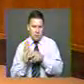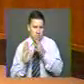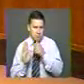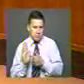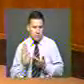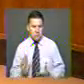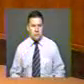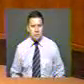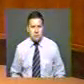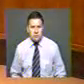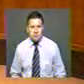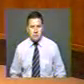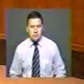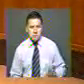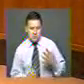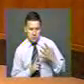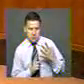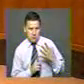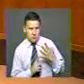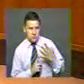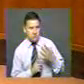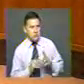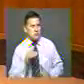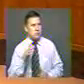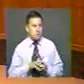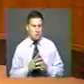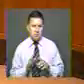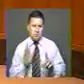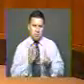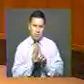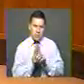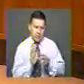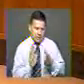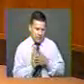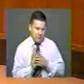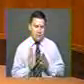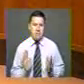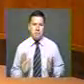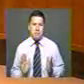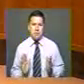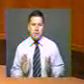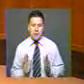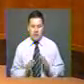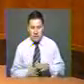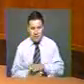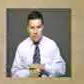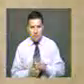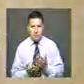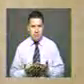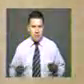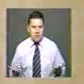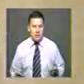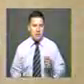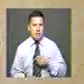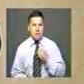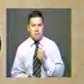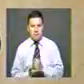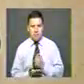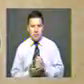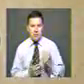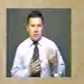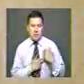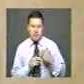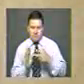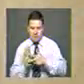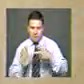respecto. Cuarto, se generó omisión legislativa y frente a este tipo de situaciones es obligación y competencia